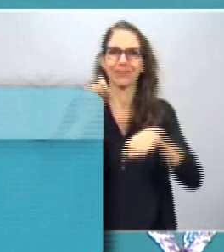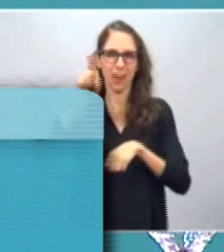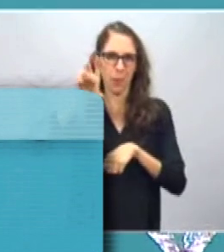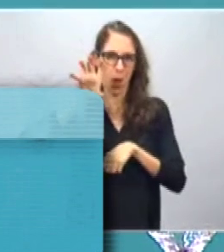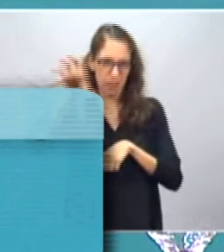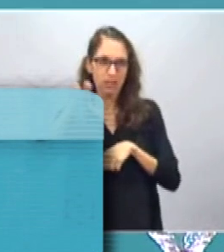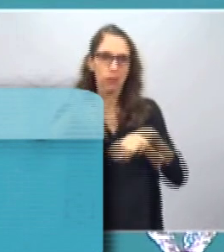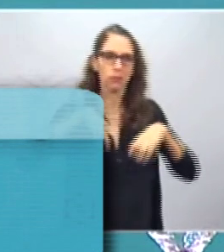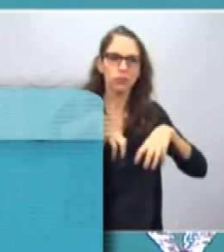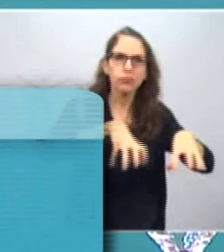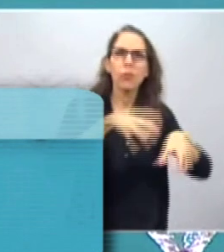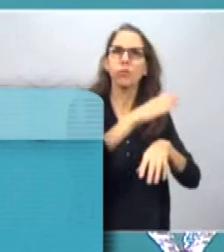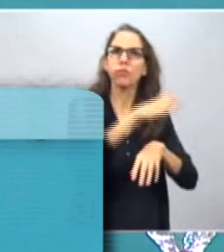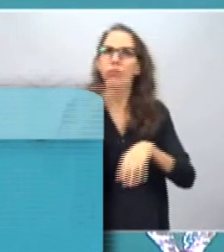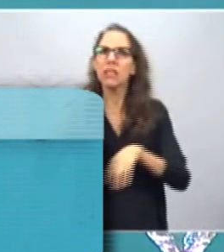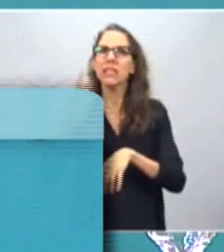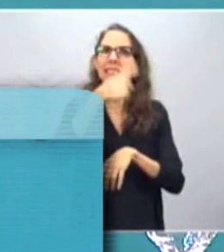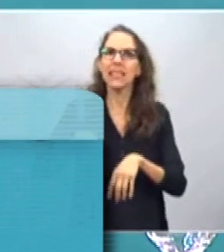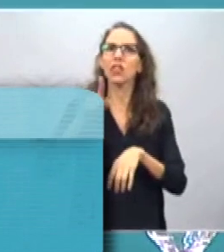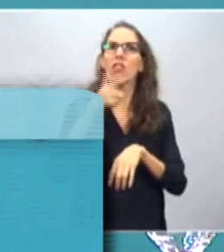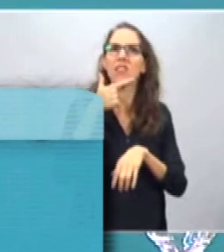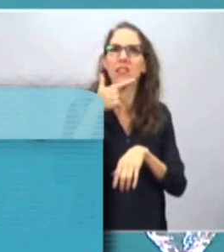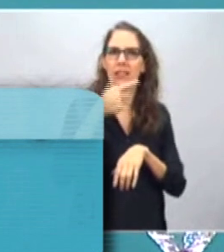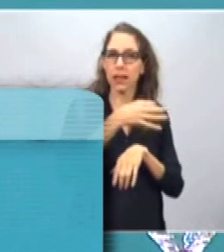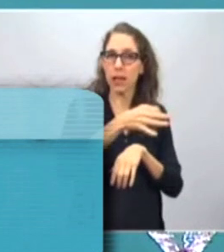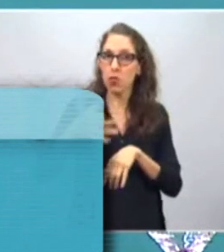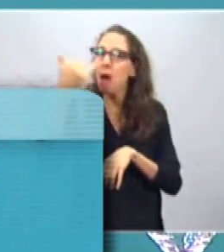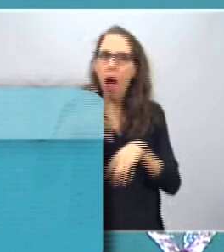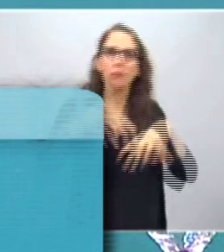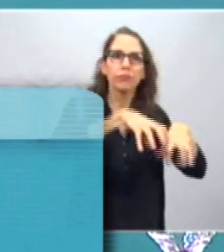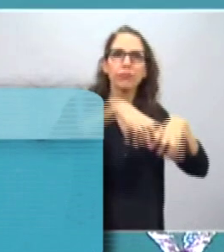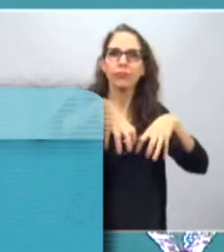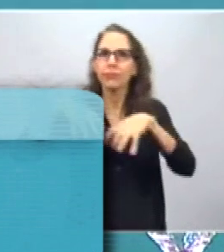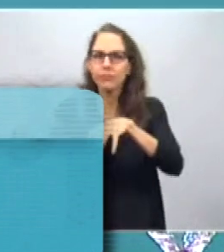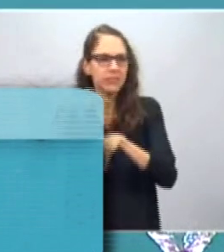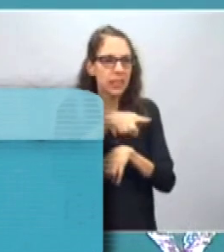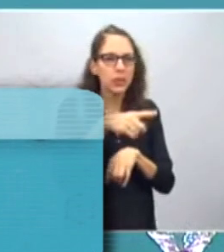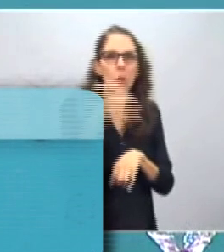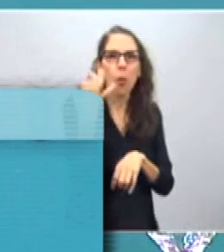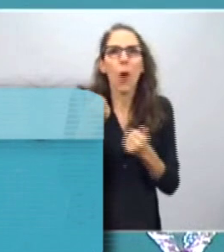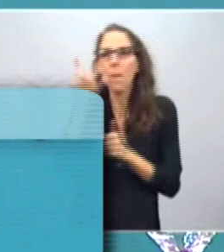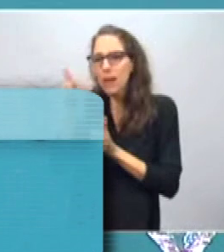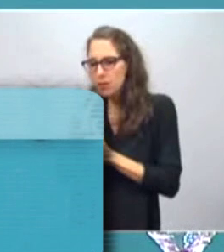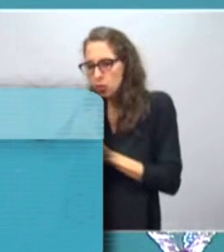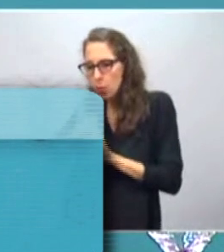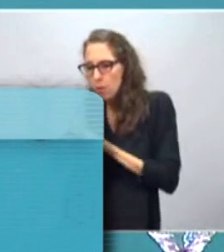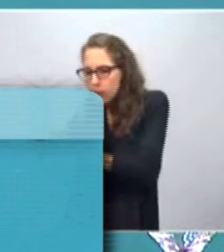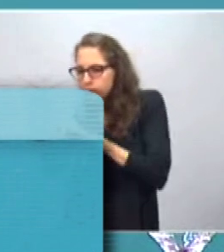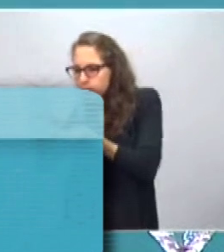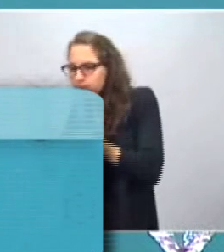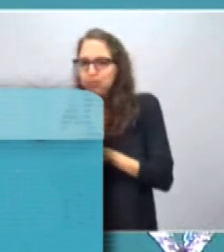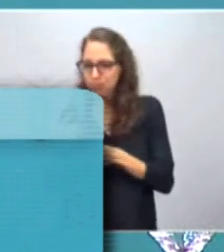hoy en más de 117 municipios, que lo que hace es acercar productores con consumidores. A través